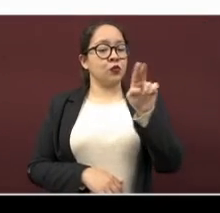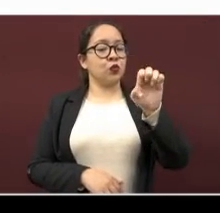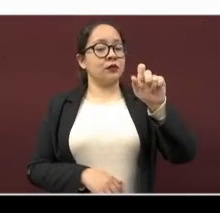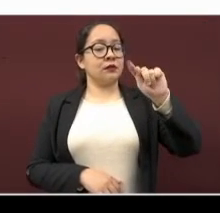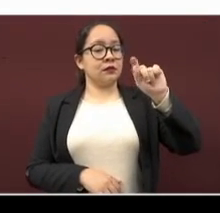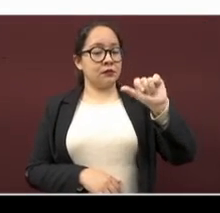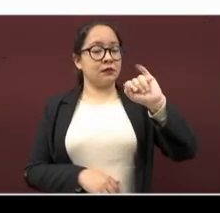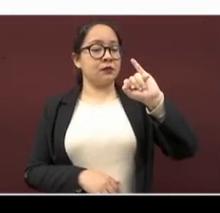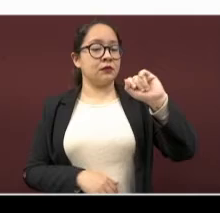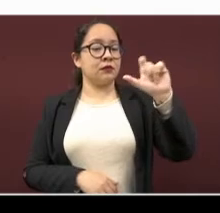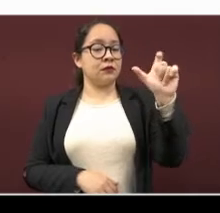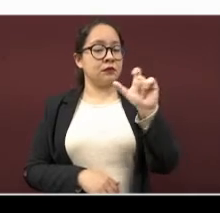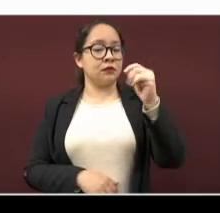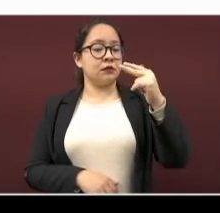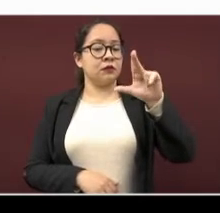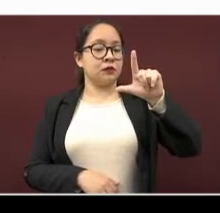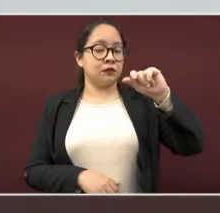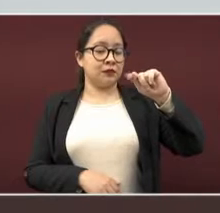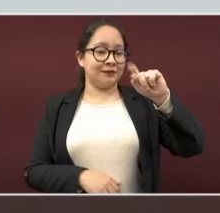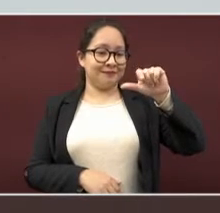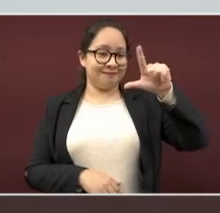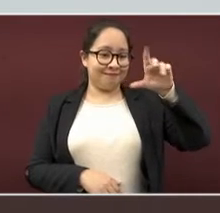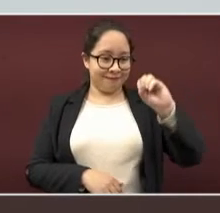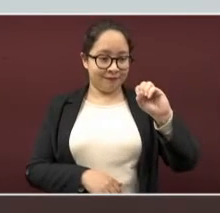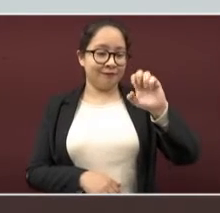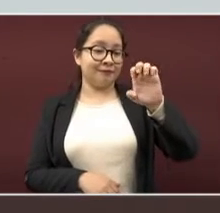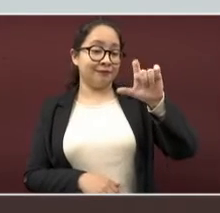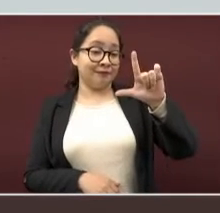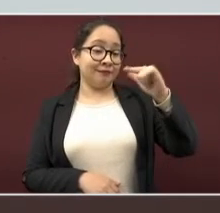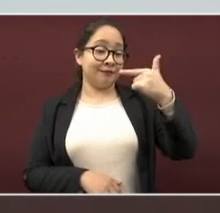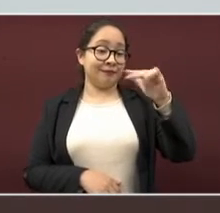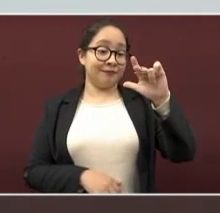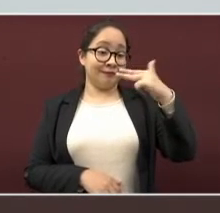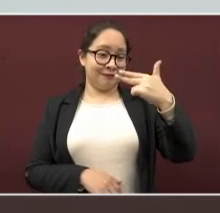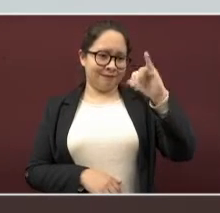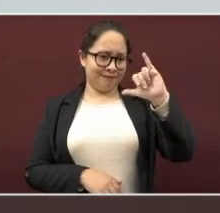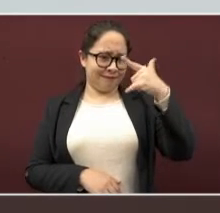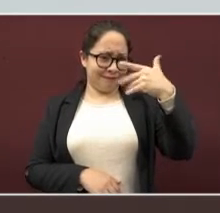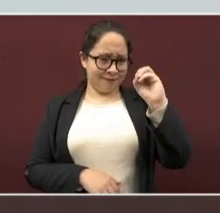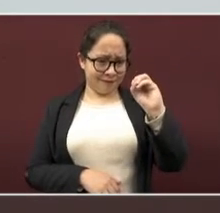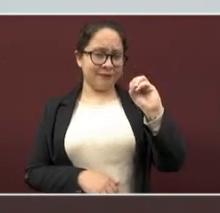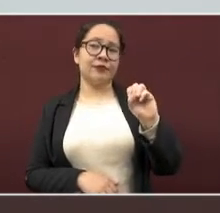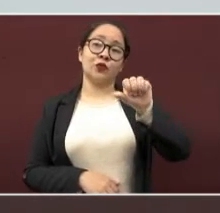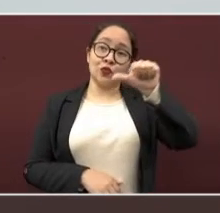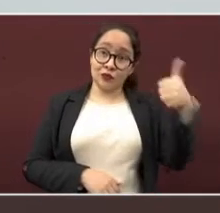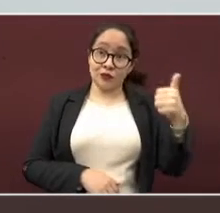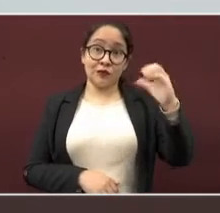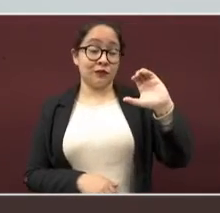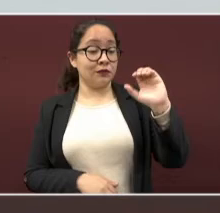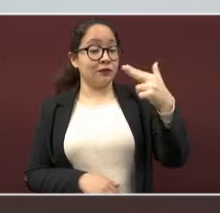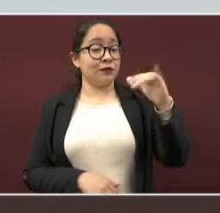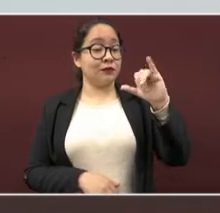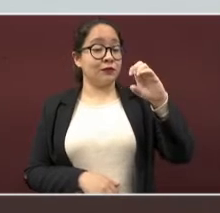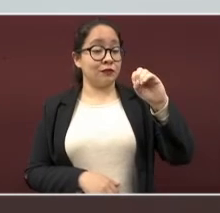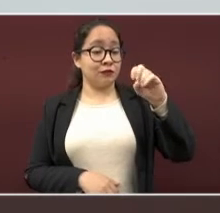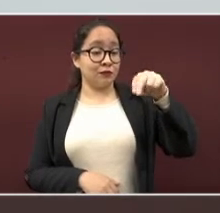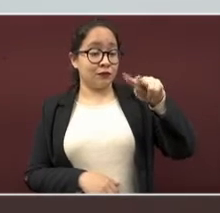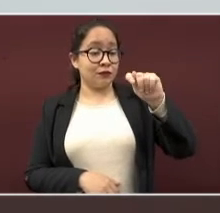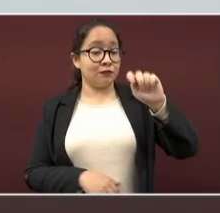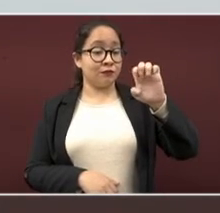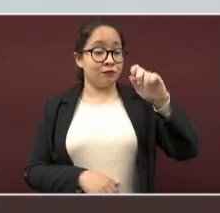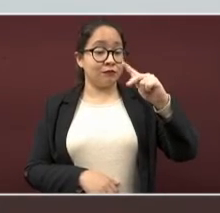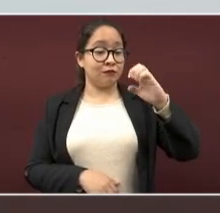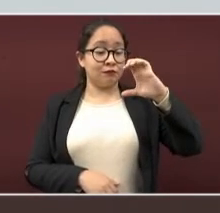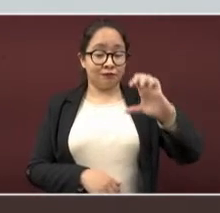el higo y chicontepec como se pueden dar cuenta existen municipios que desde el